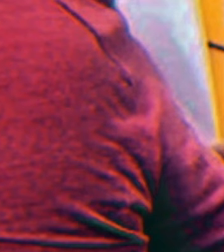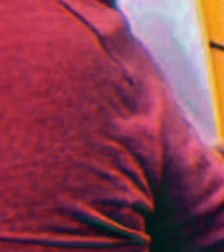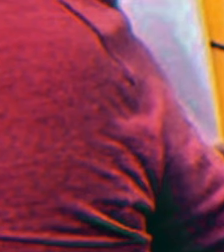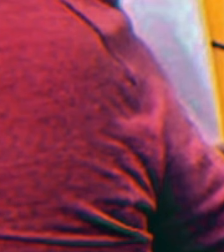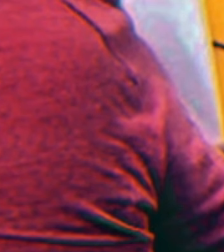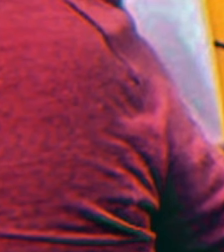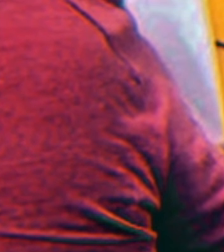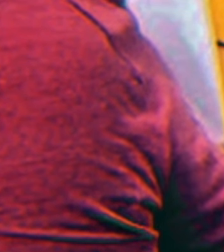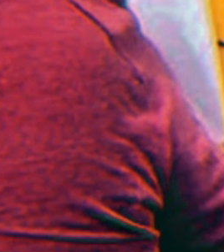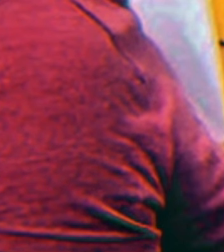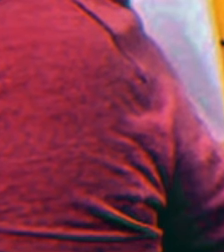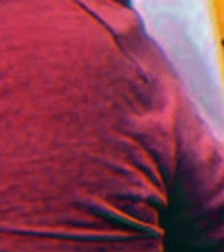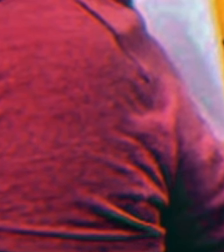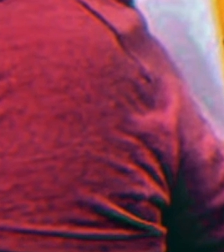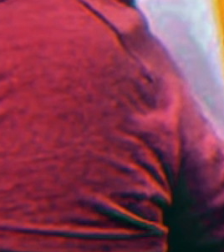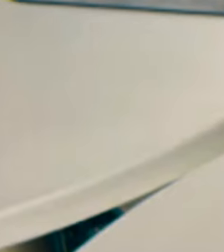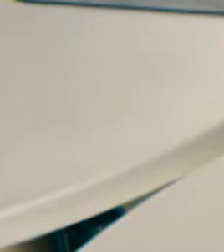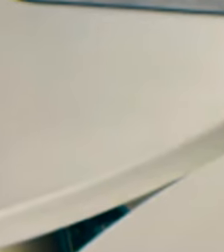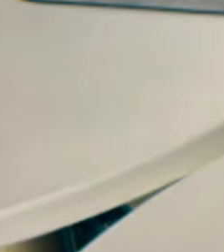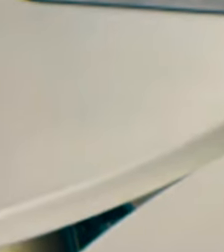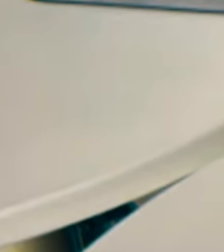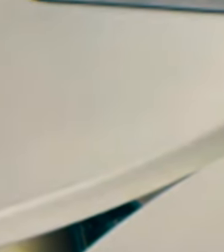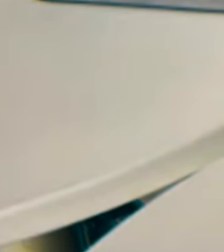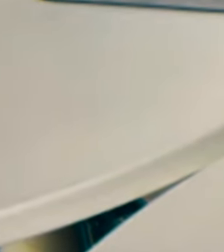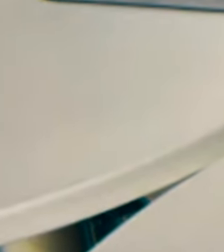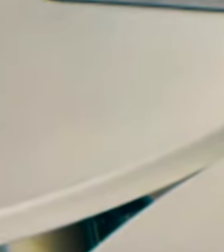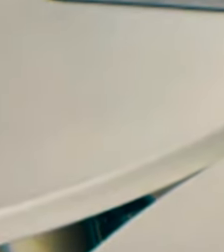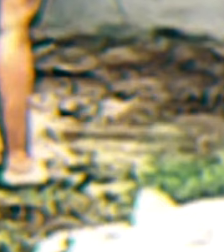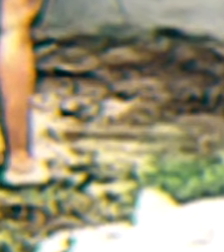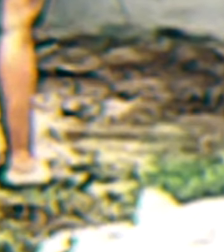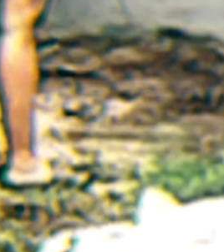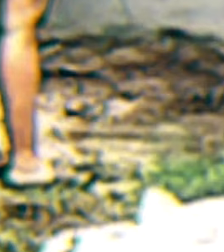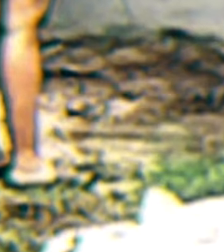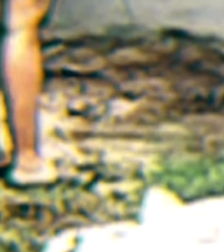Así somos nosotros.